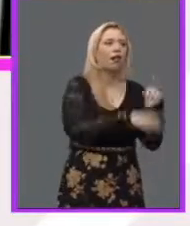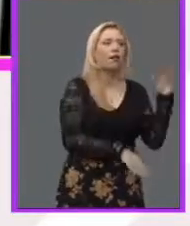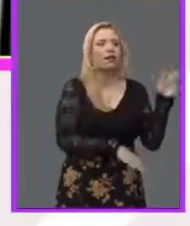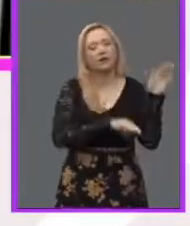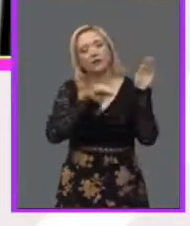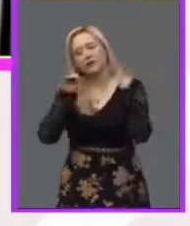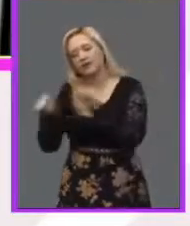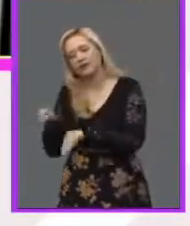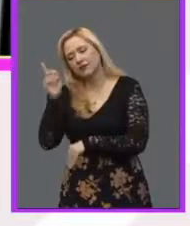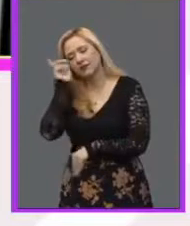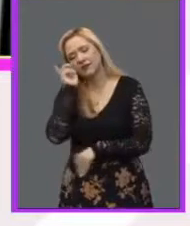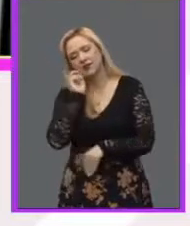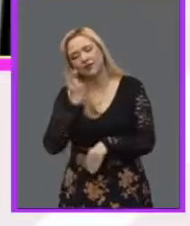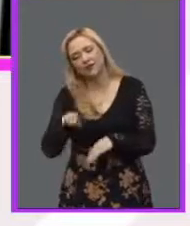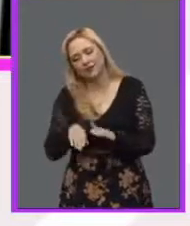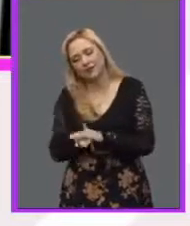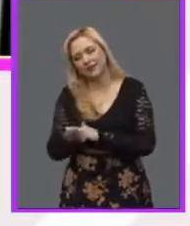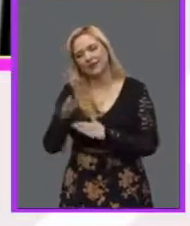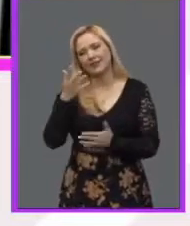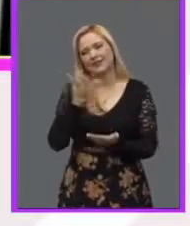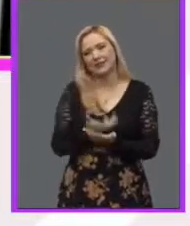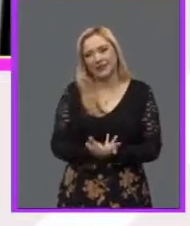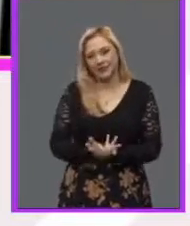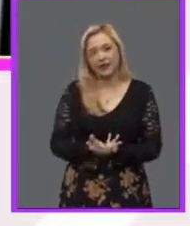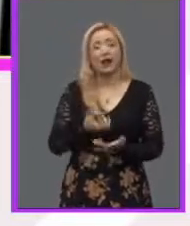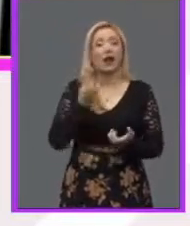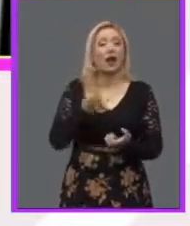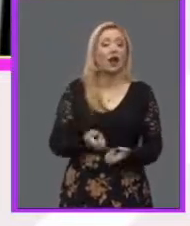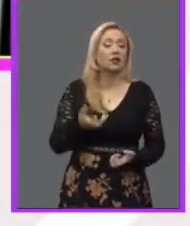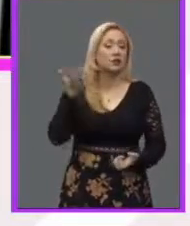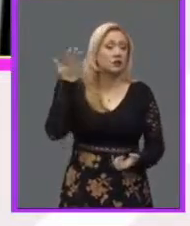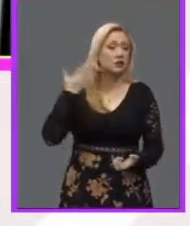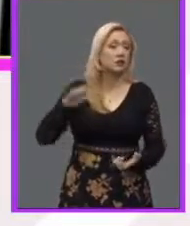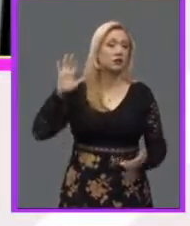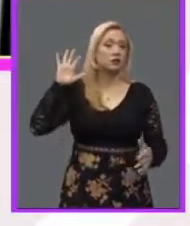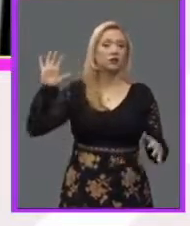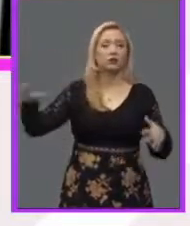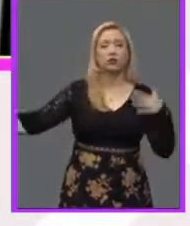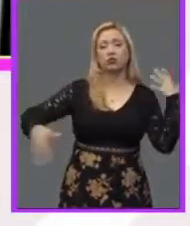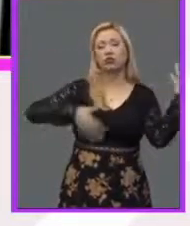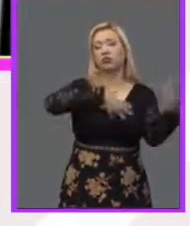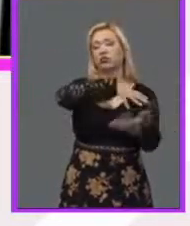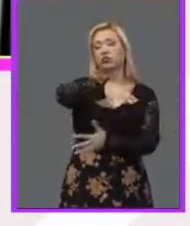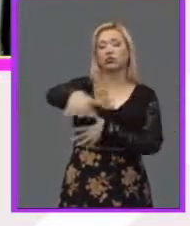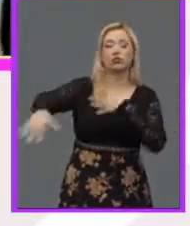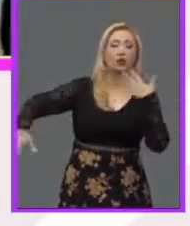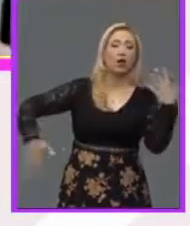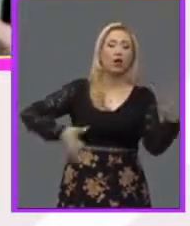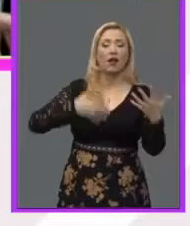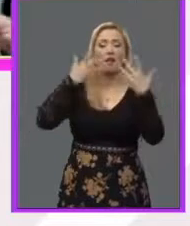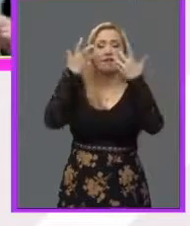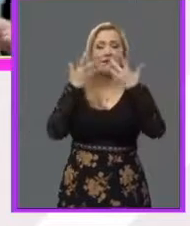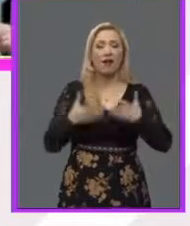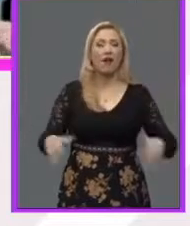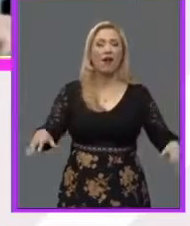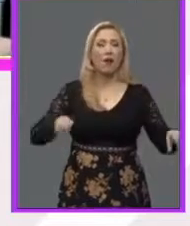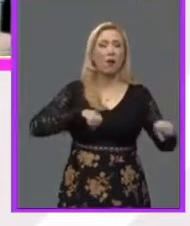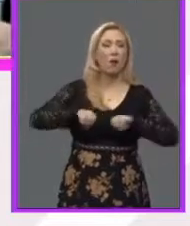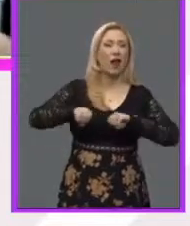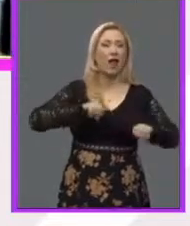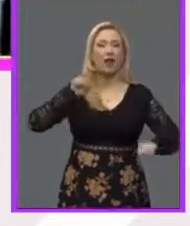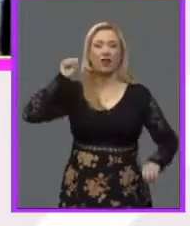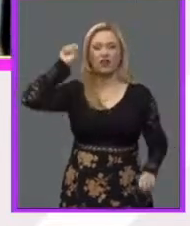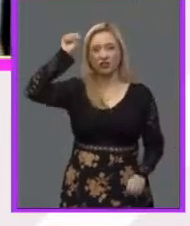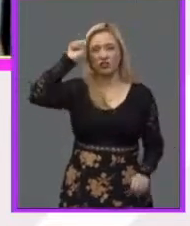de la revolución industrial y post-revolución industrial. De hecho, los hermanos Flores Magón, justamente como cuando veían